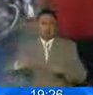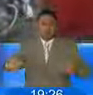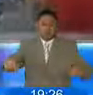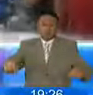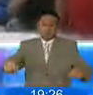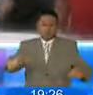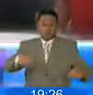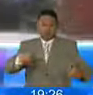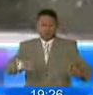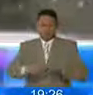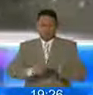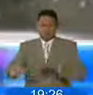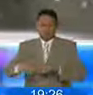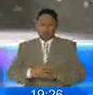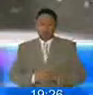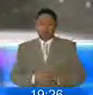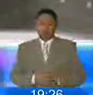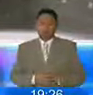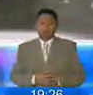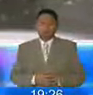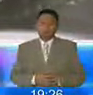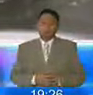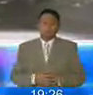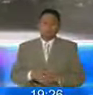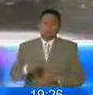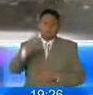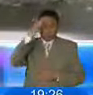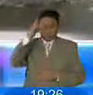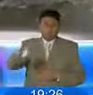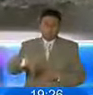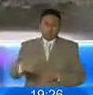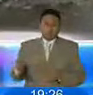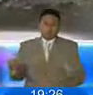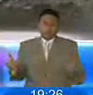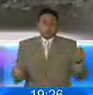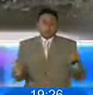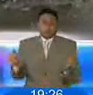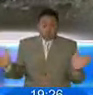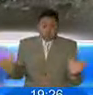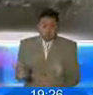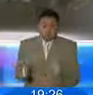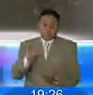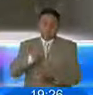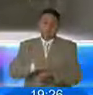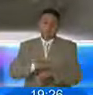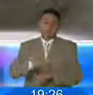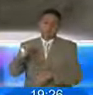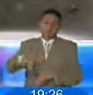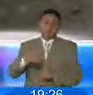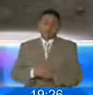vehículo que desapareció. Para mí parece que fue el camión pequeño que tuvo mala...